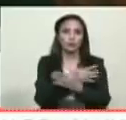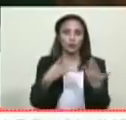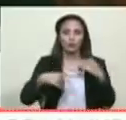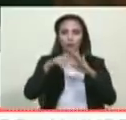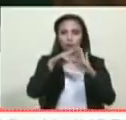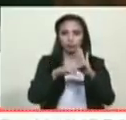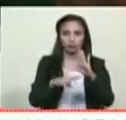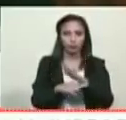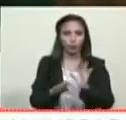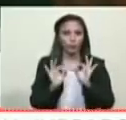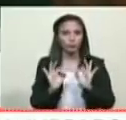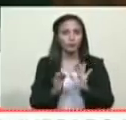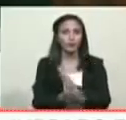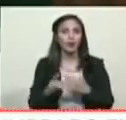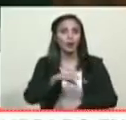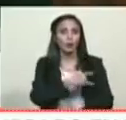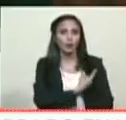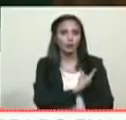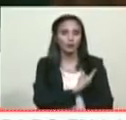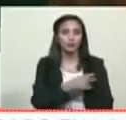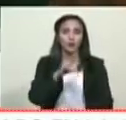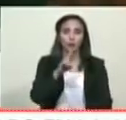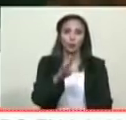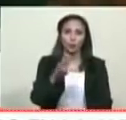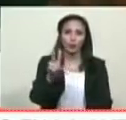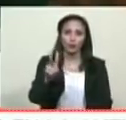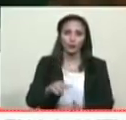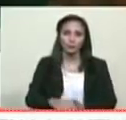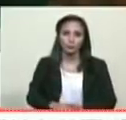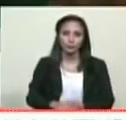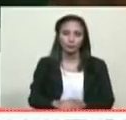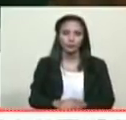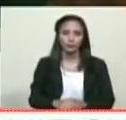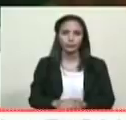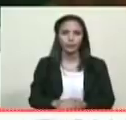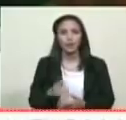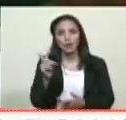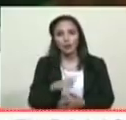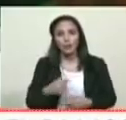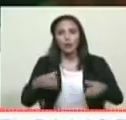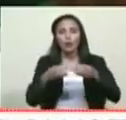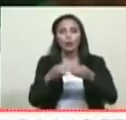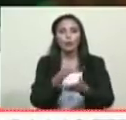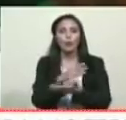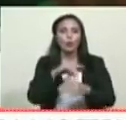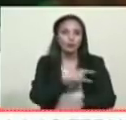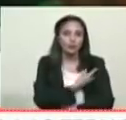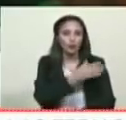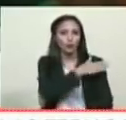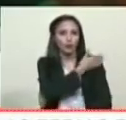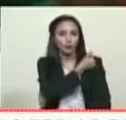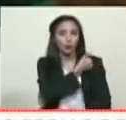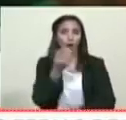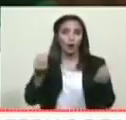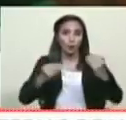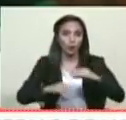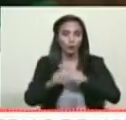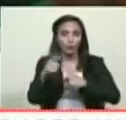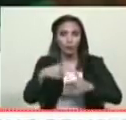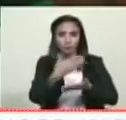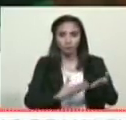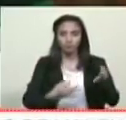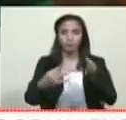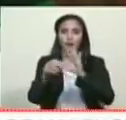Reglamento General de la Universidad Bolivariana de Venezuela, de las atribuciones del Consejo Universitario y de acuerdo a lo establecido en los